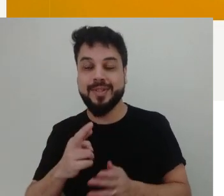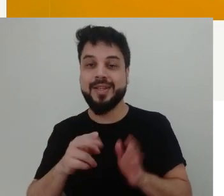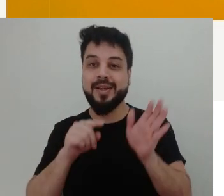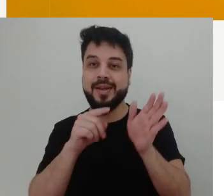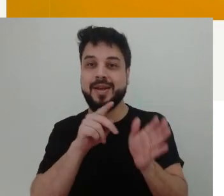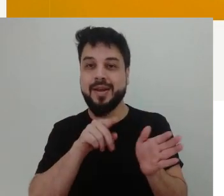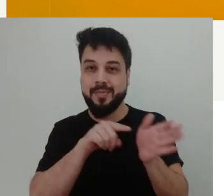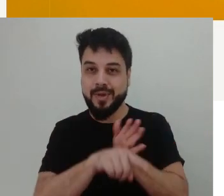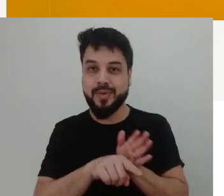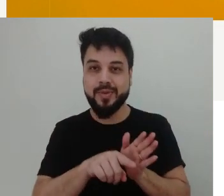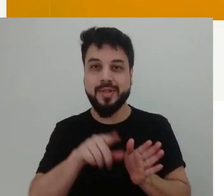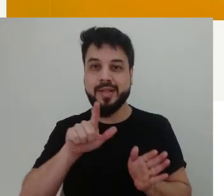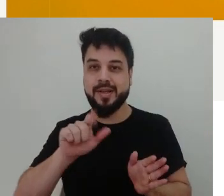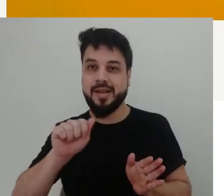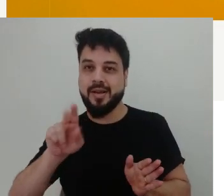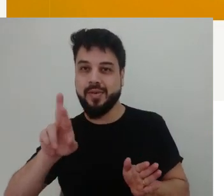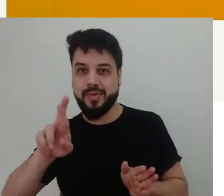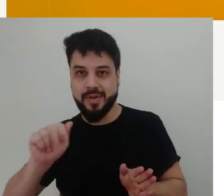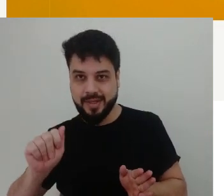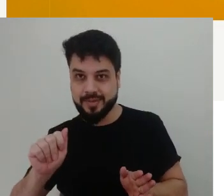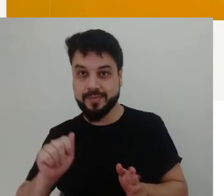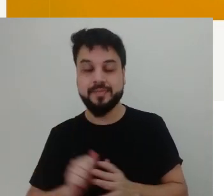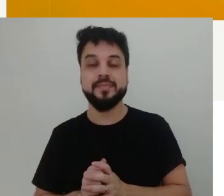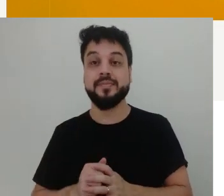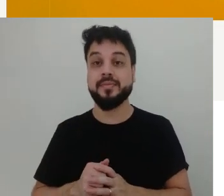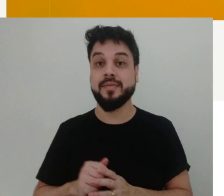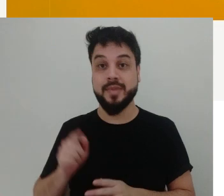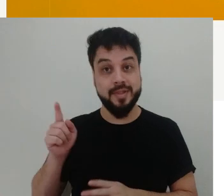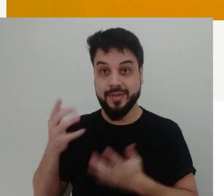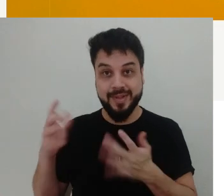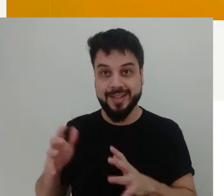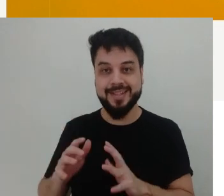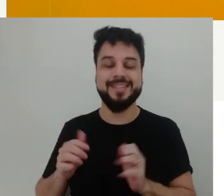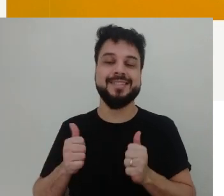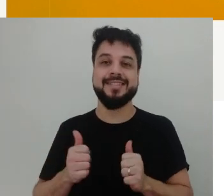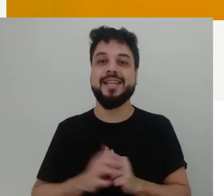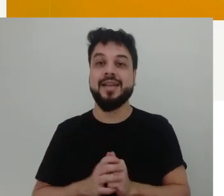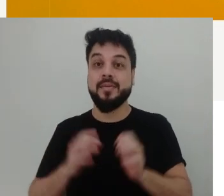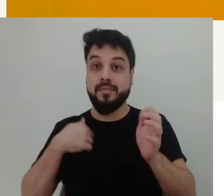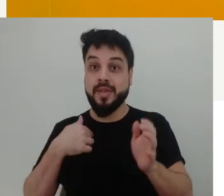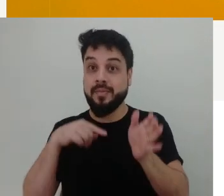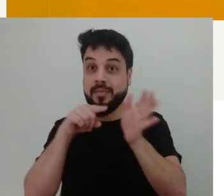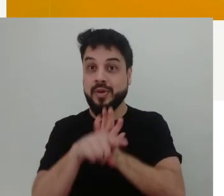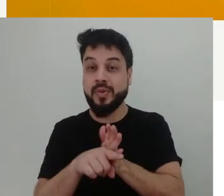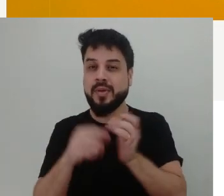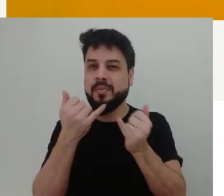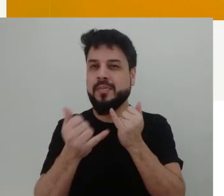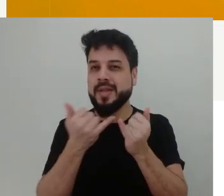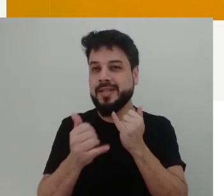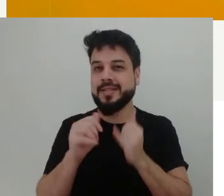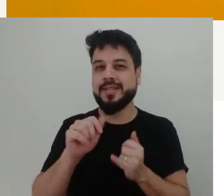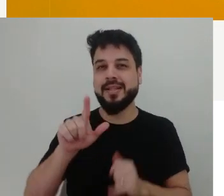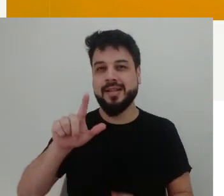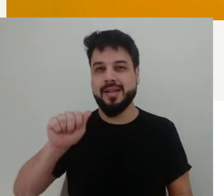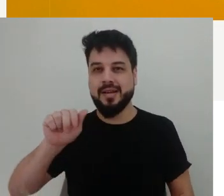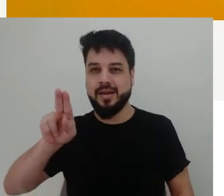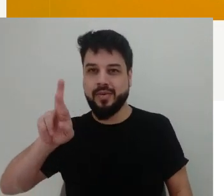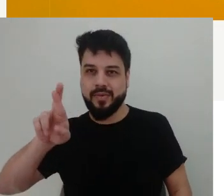minutos? ¿Ah? Resumir en 3 minutos cuál es el aporte que ustedes ven ahora,